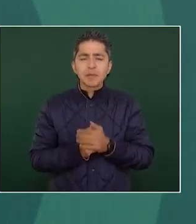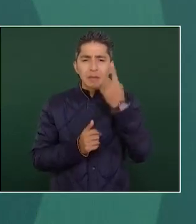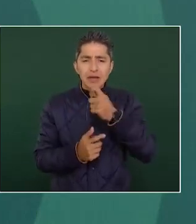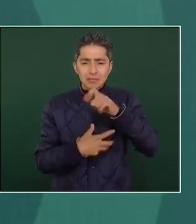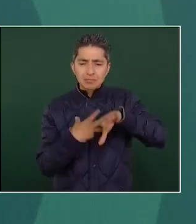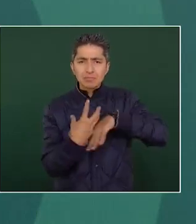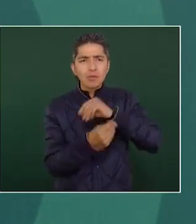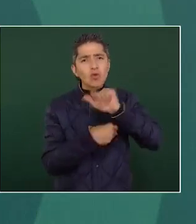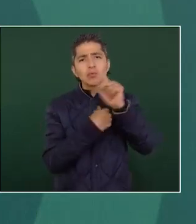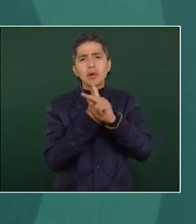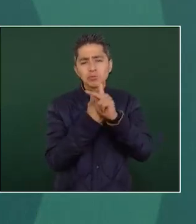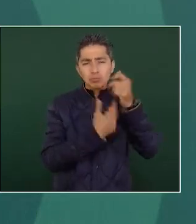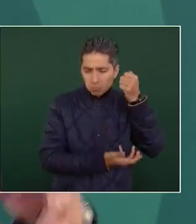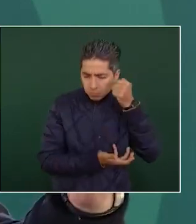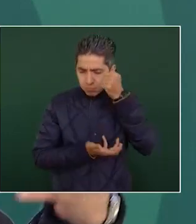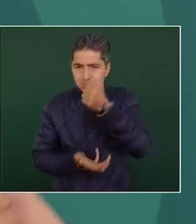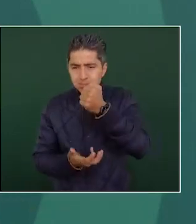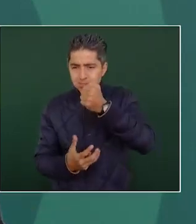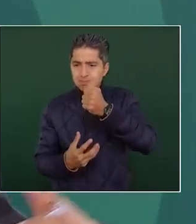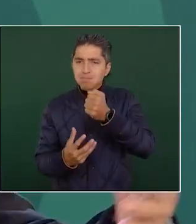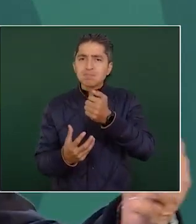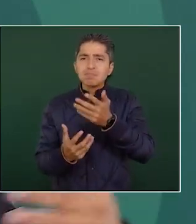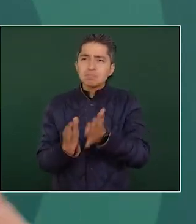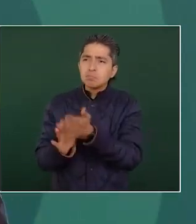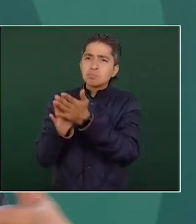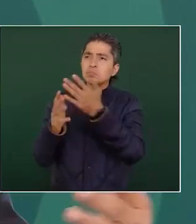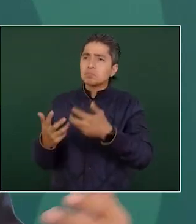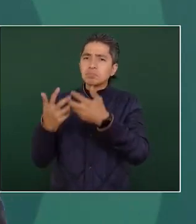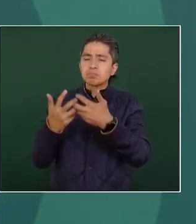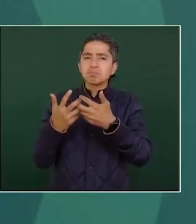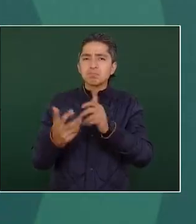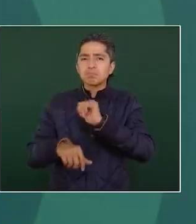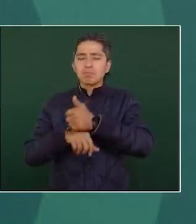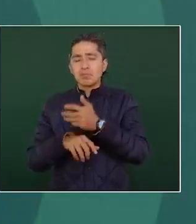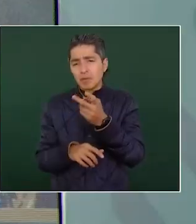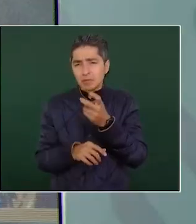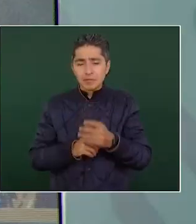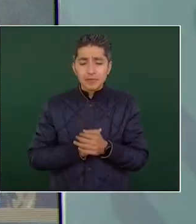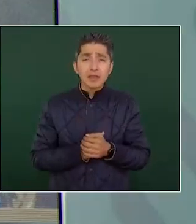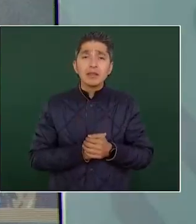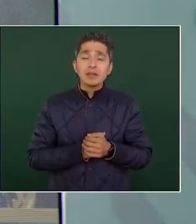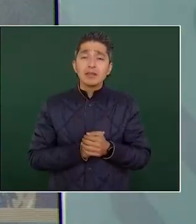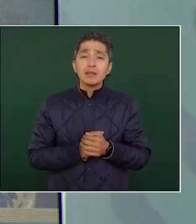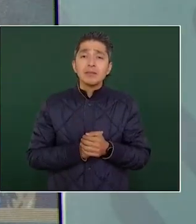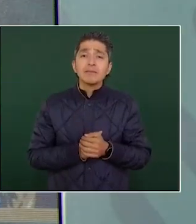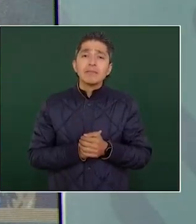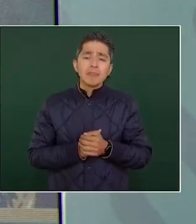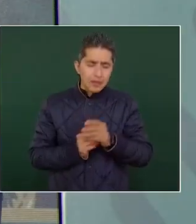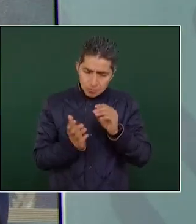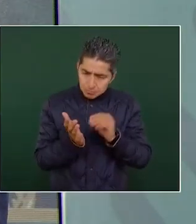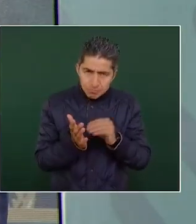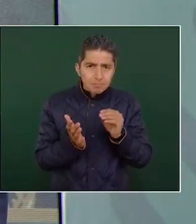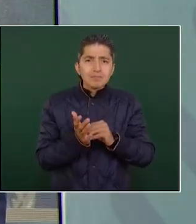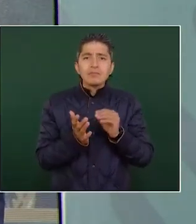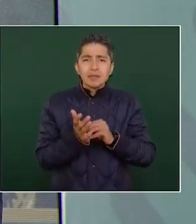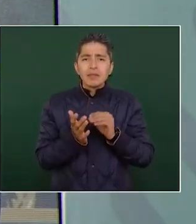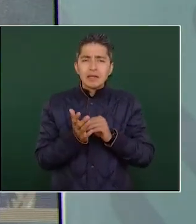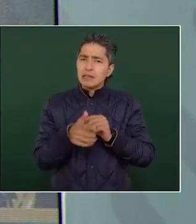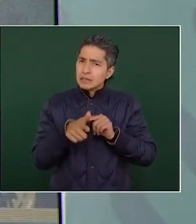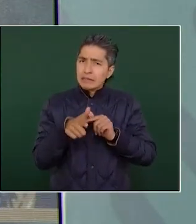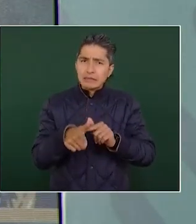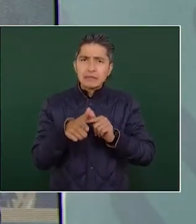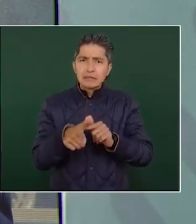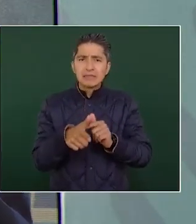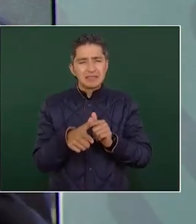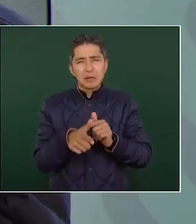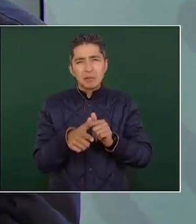inversión extranjera. Entonces, sí, tenemos que mantener, cultivar